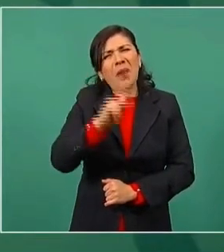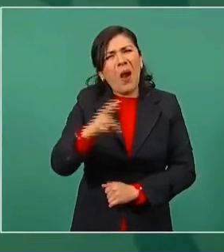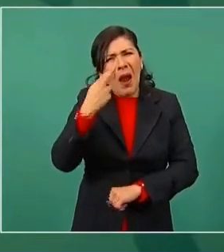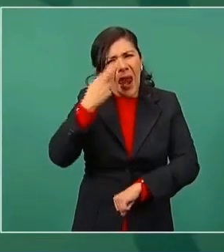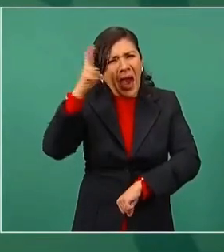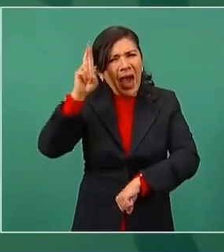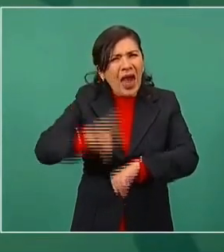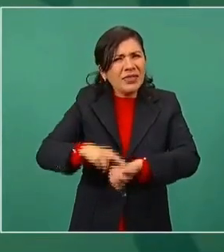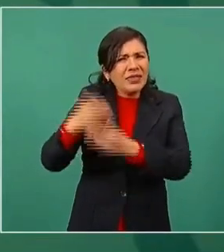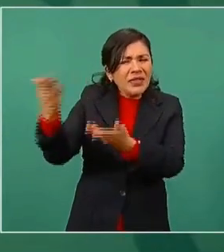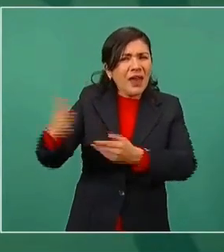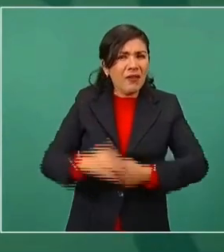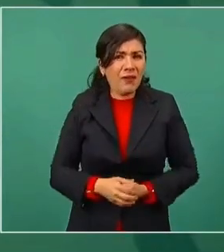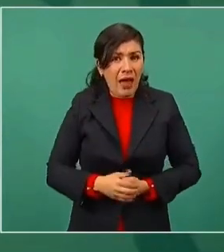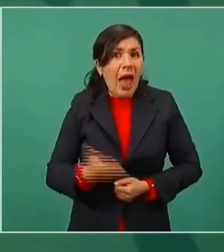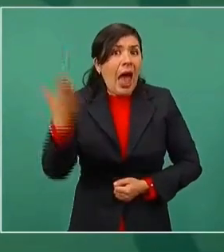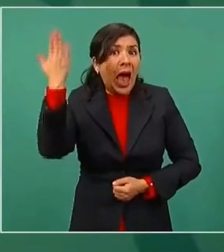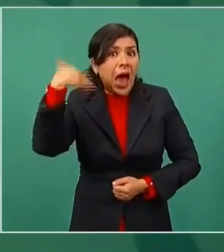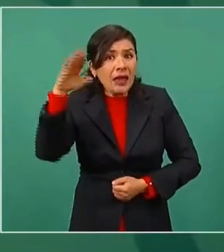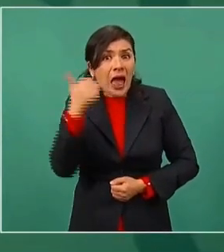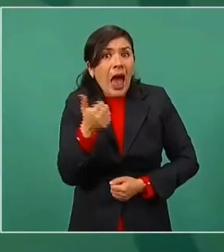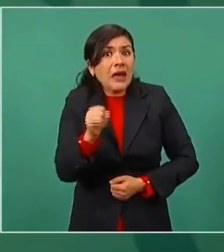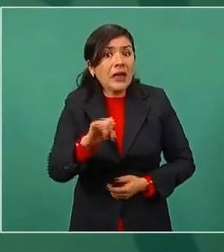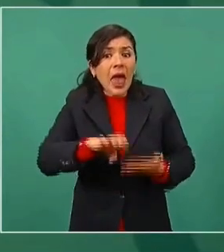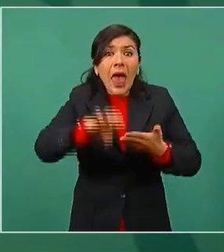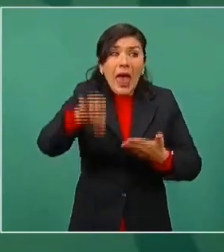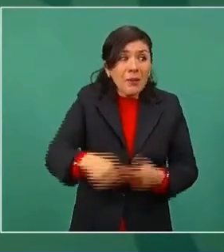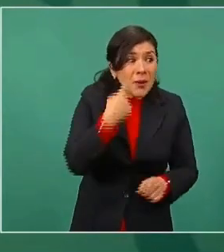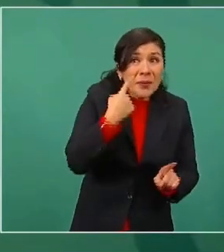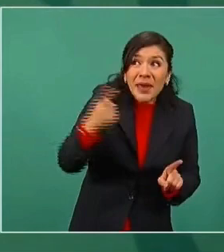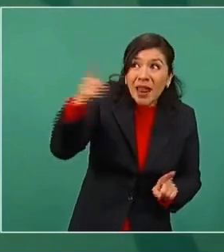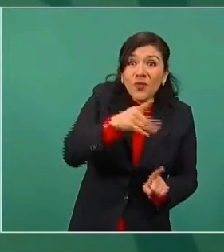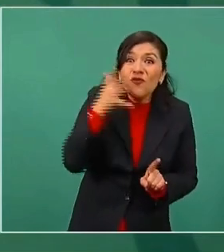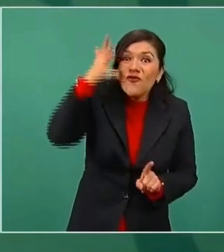Afortunadamente, como lo he dicho también muchas veces,